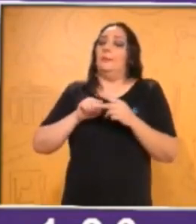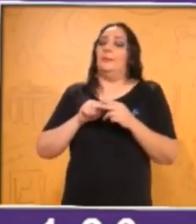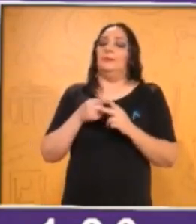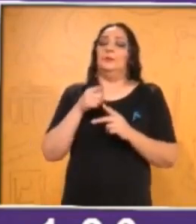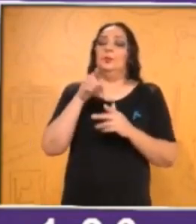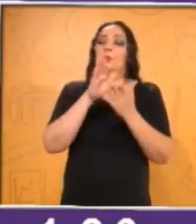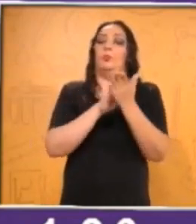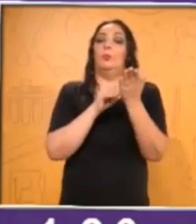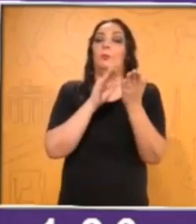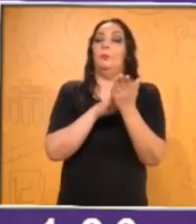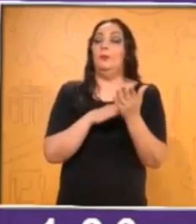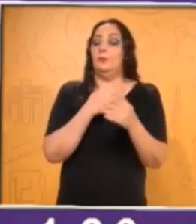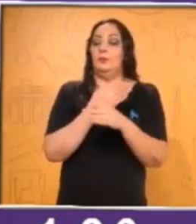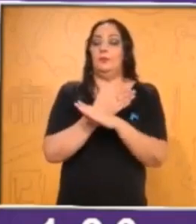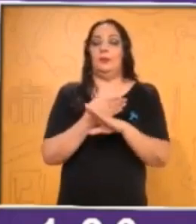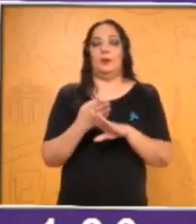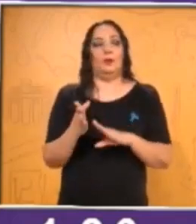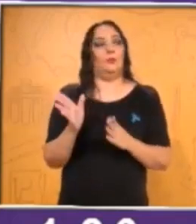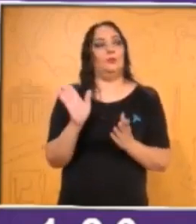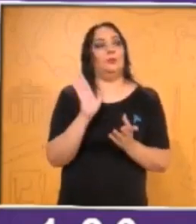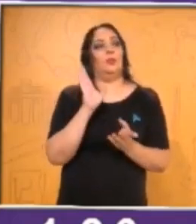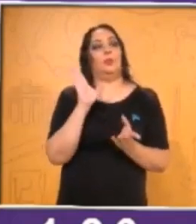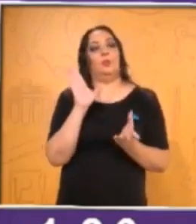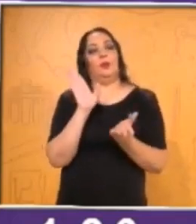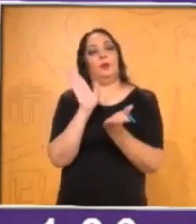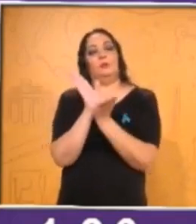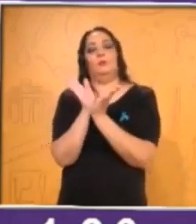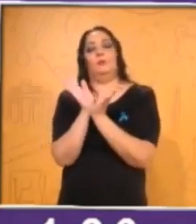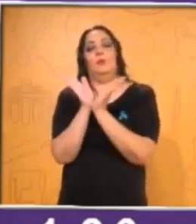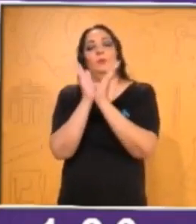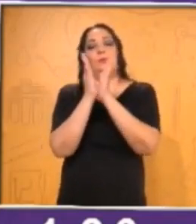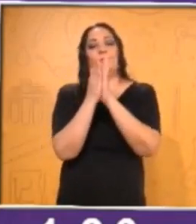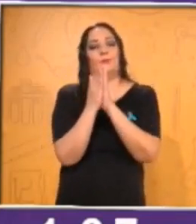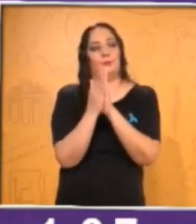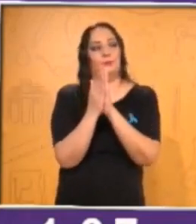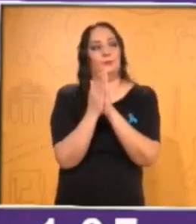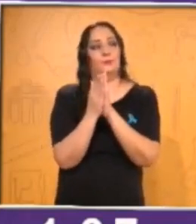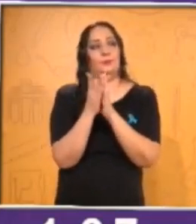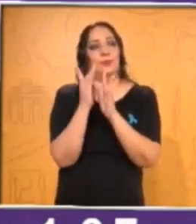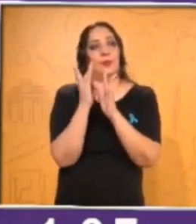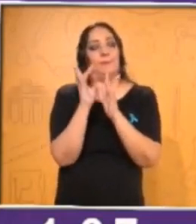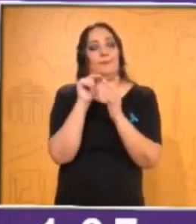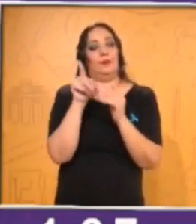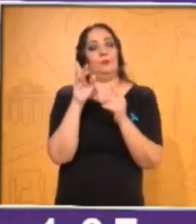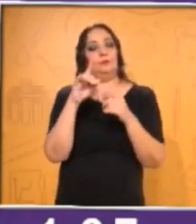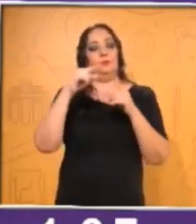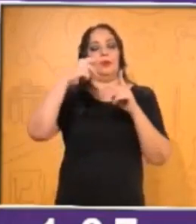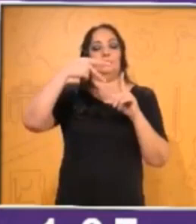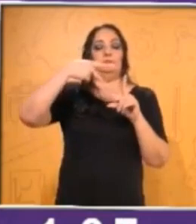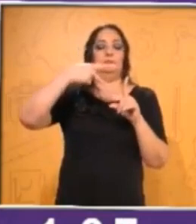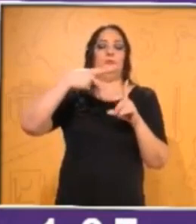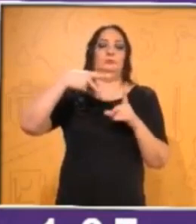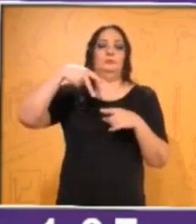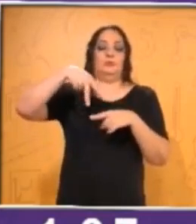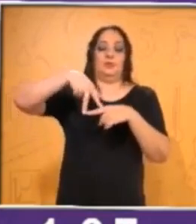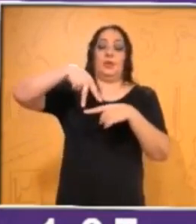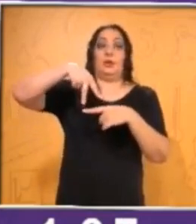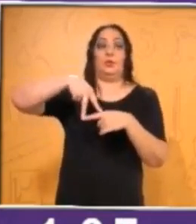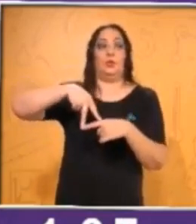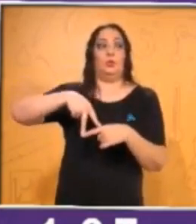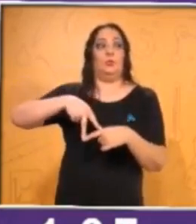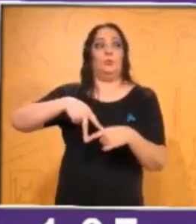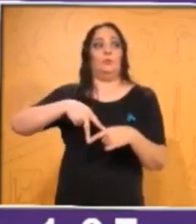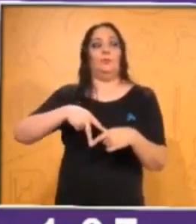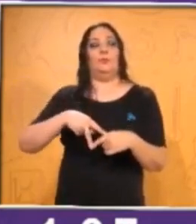hojita en blanco la vas a doblar de esta manera, así. Ahí estamos.